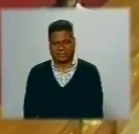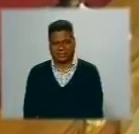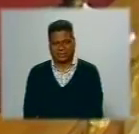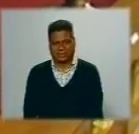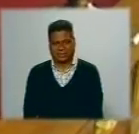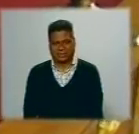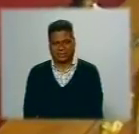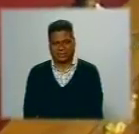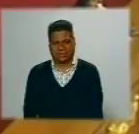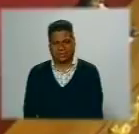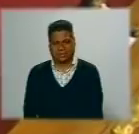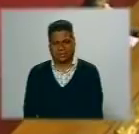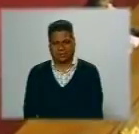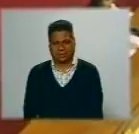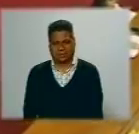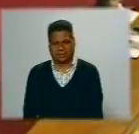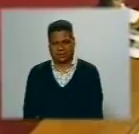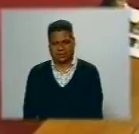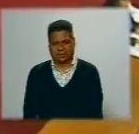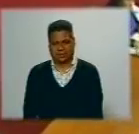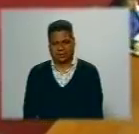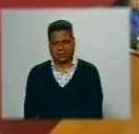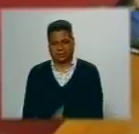Bien, buenas tardes, compatriotas, camaradas,